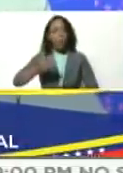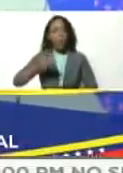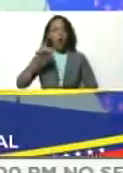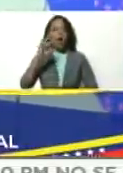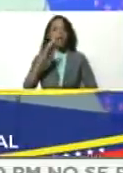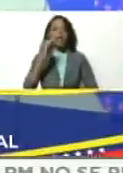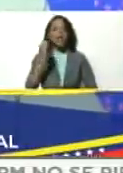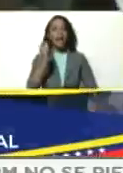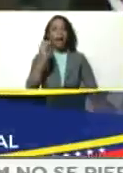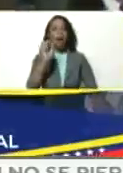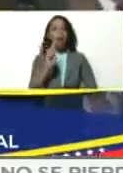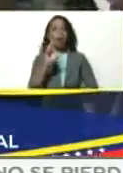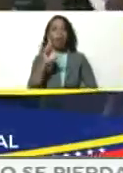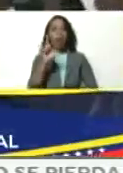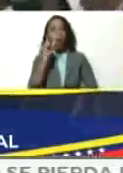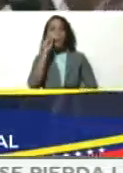Ruz.